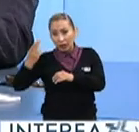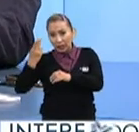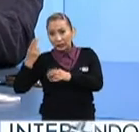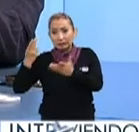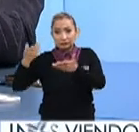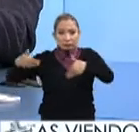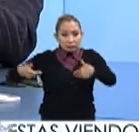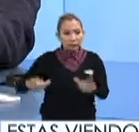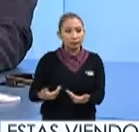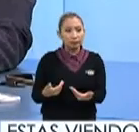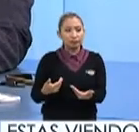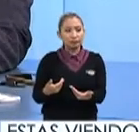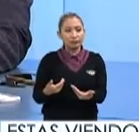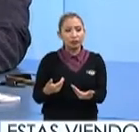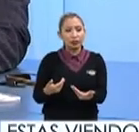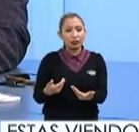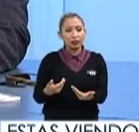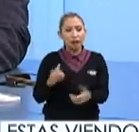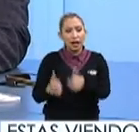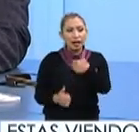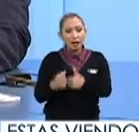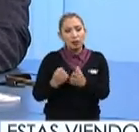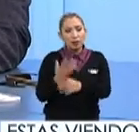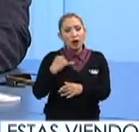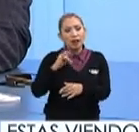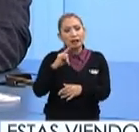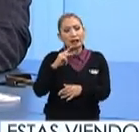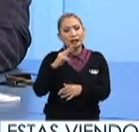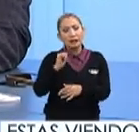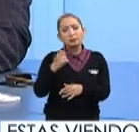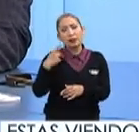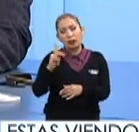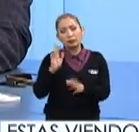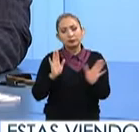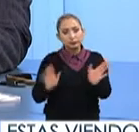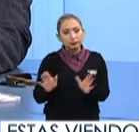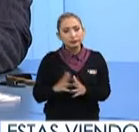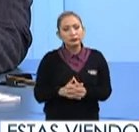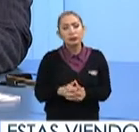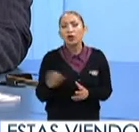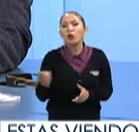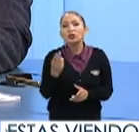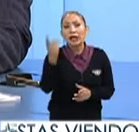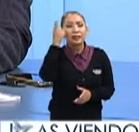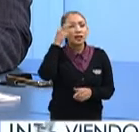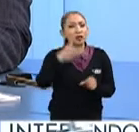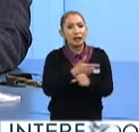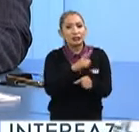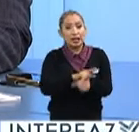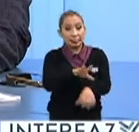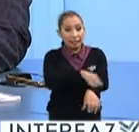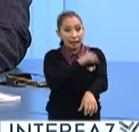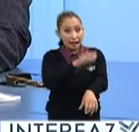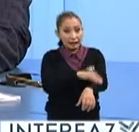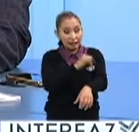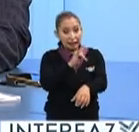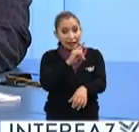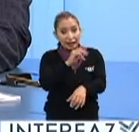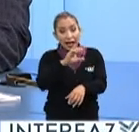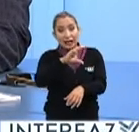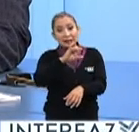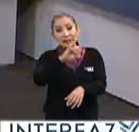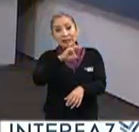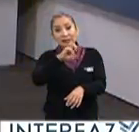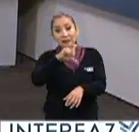las presentan, algunas carreras nuevas o ingenierías nuevas, pero bueno, usted es director nacional de Energía e Ingeniería